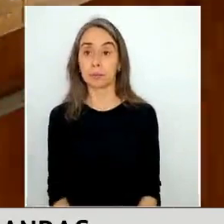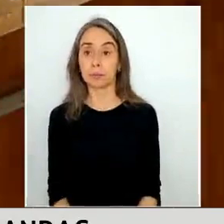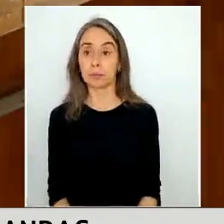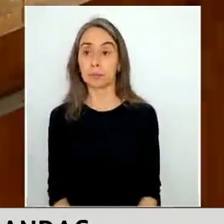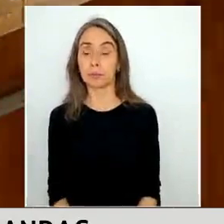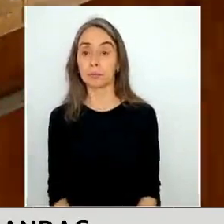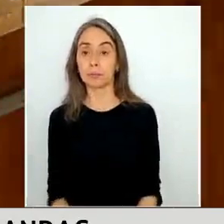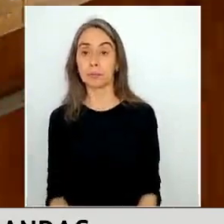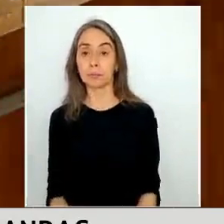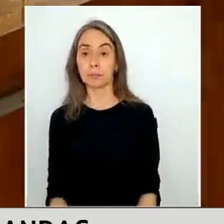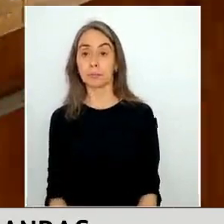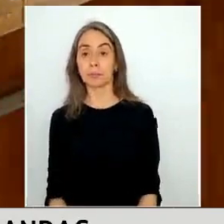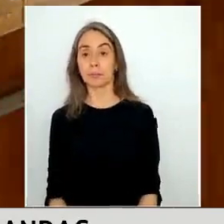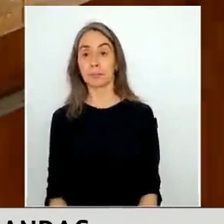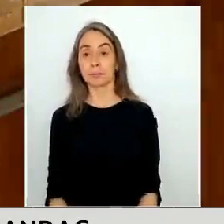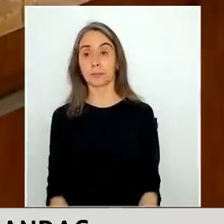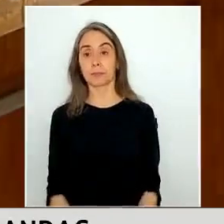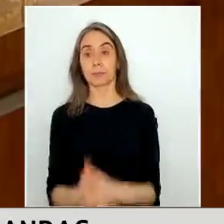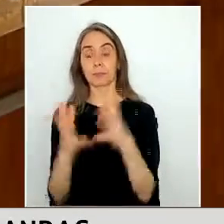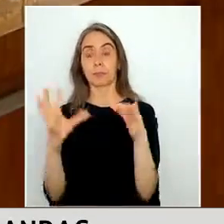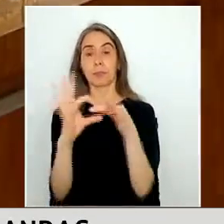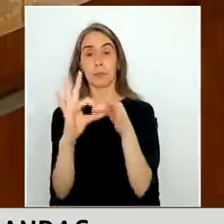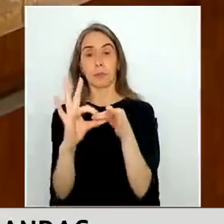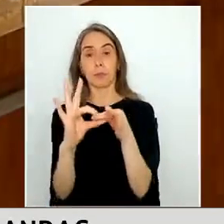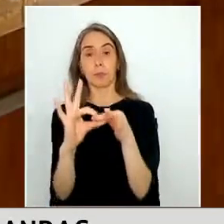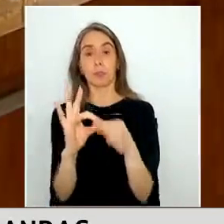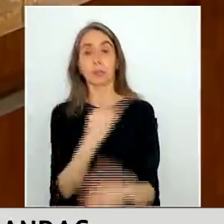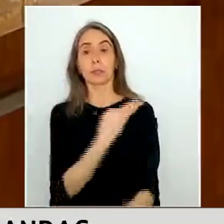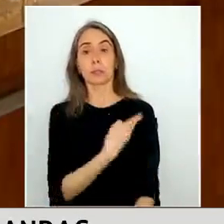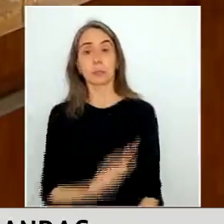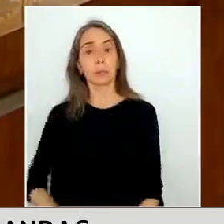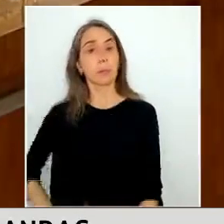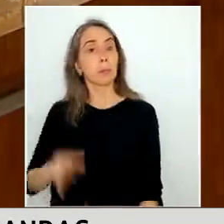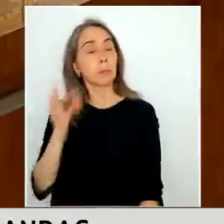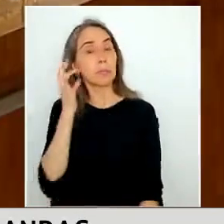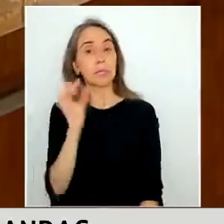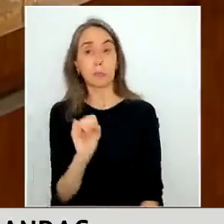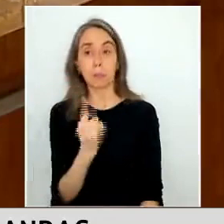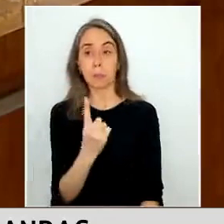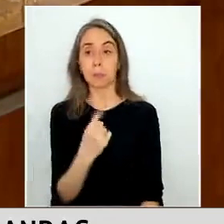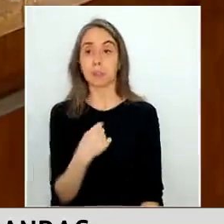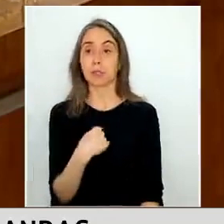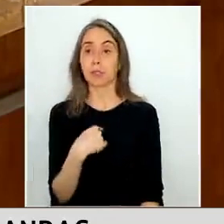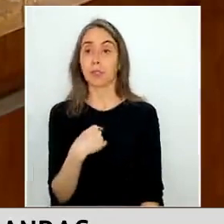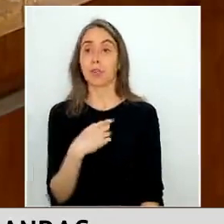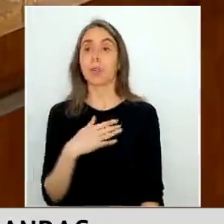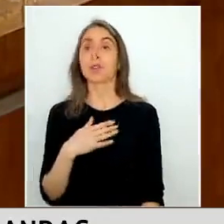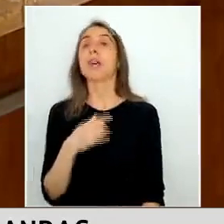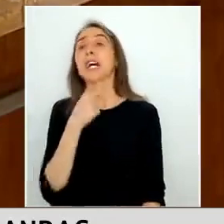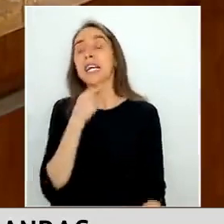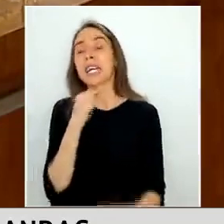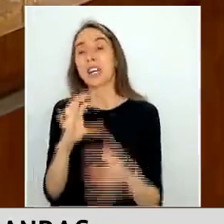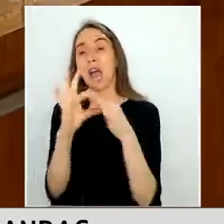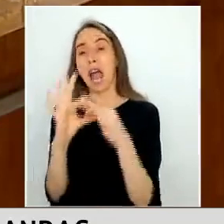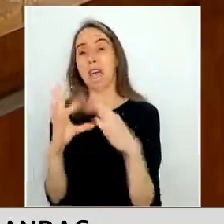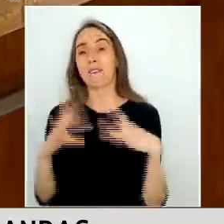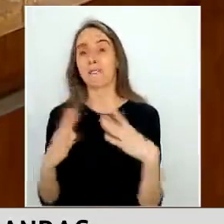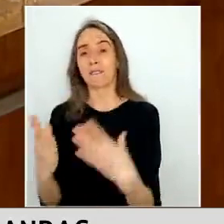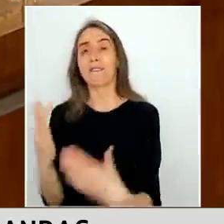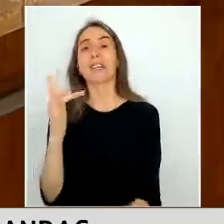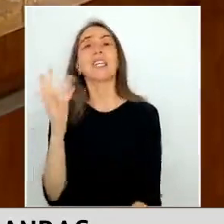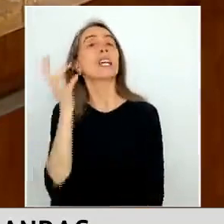minutos Muchas gracias presidenta y primero que todo Quiero agradecer y felicitar a la diputada Castillo